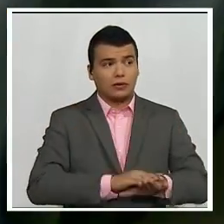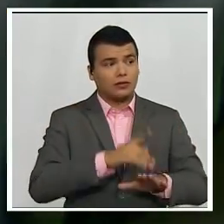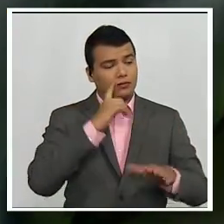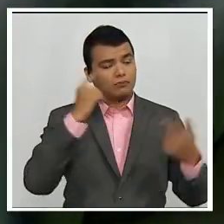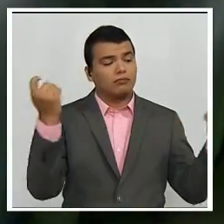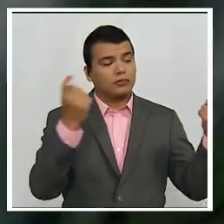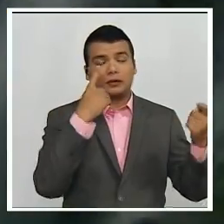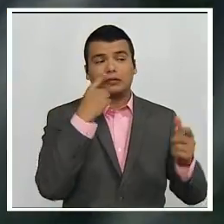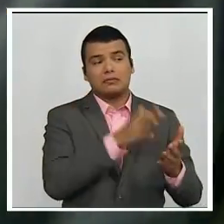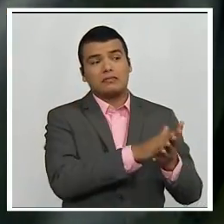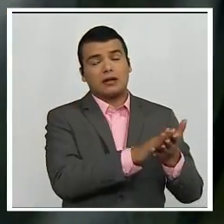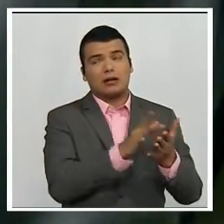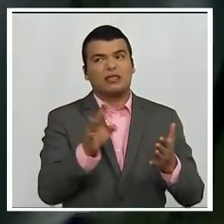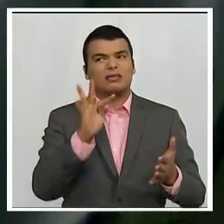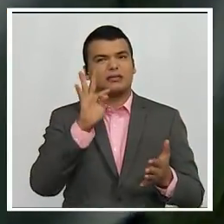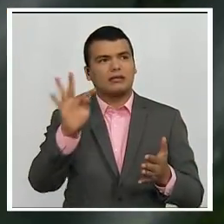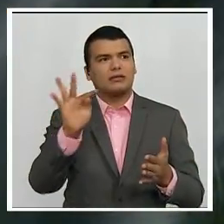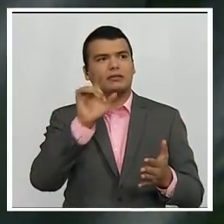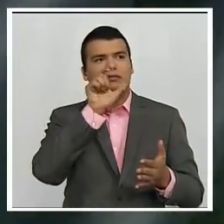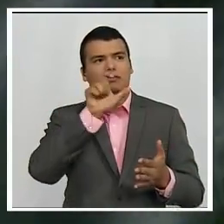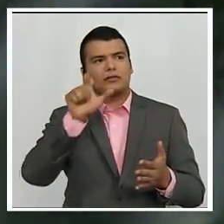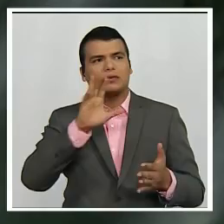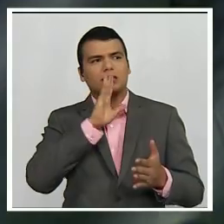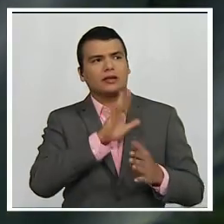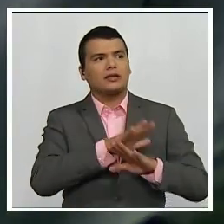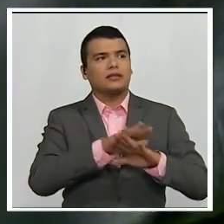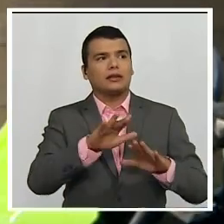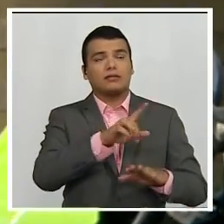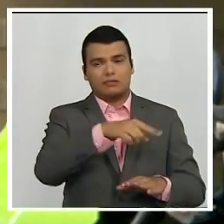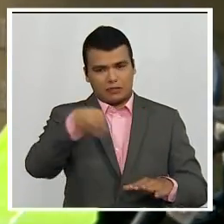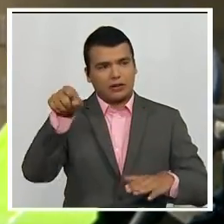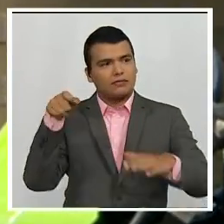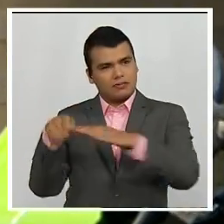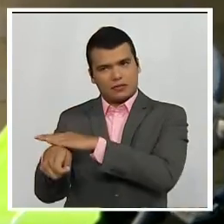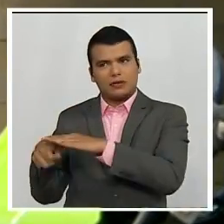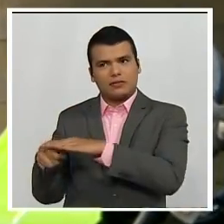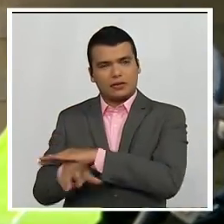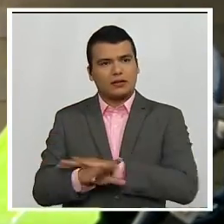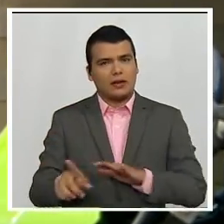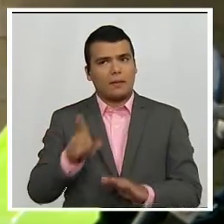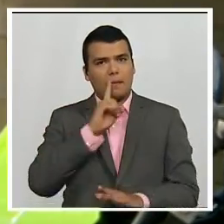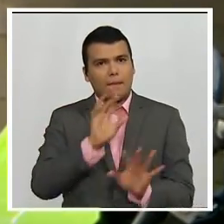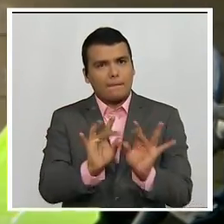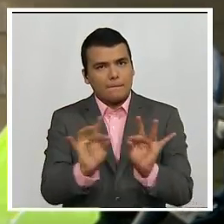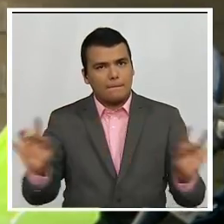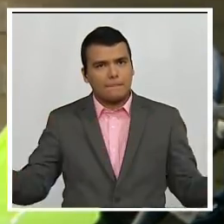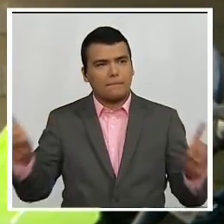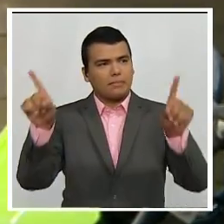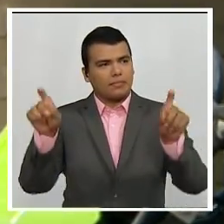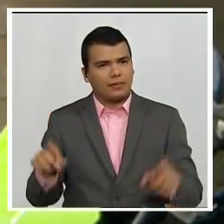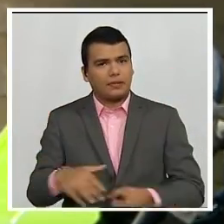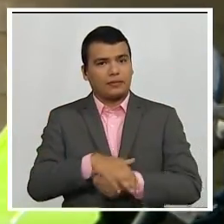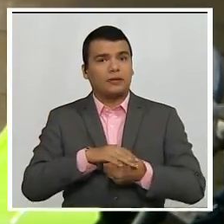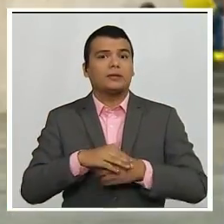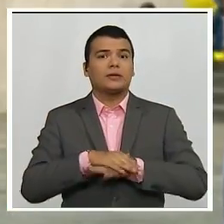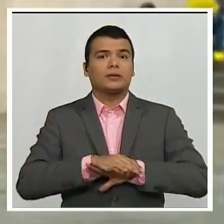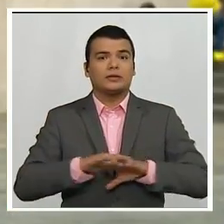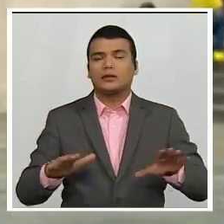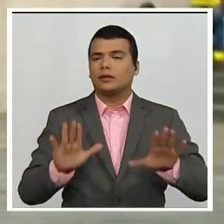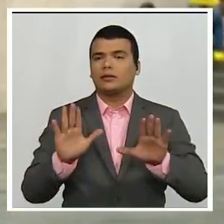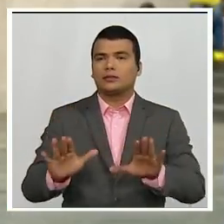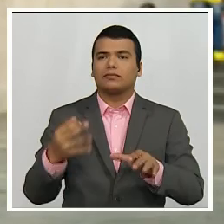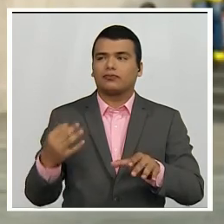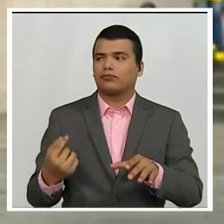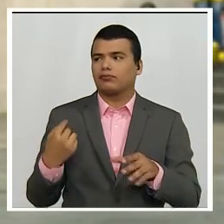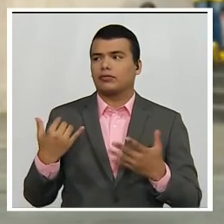información acerca de los testigos quienes posteriormente pues eran asesina para silenciarlos frente a estos hechos pues en las últimas horas se